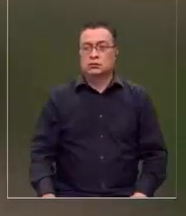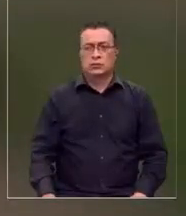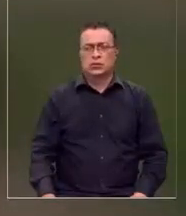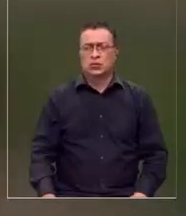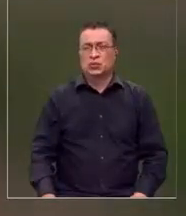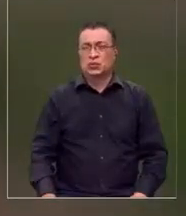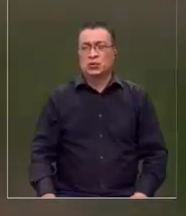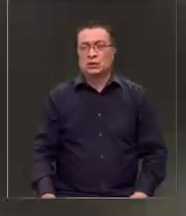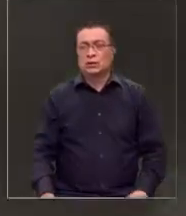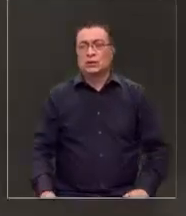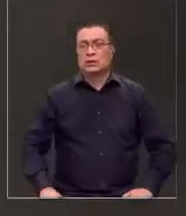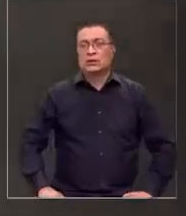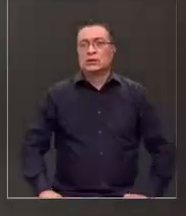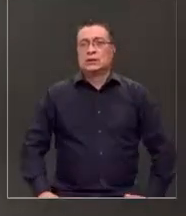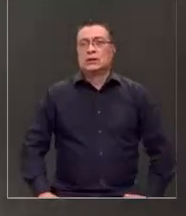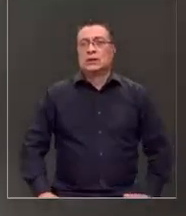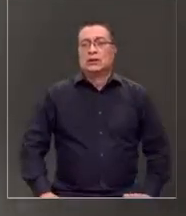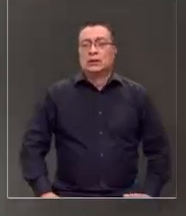No.